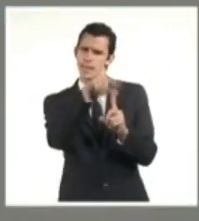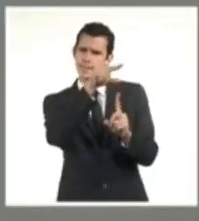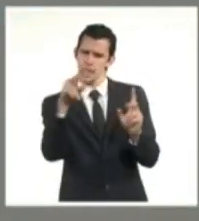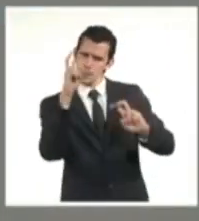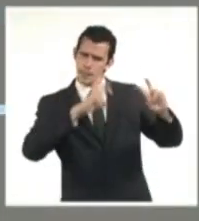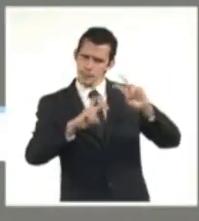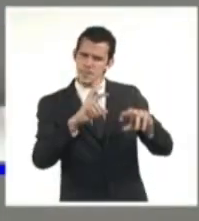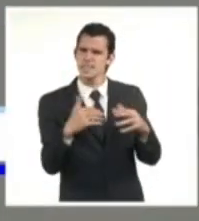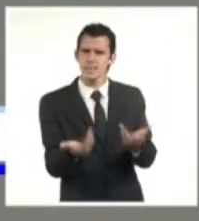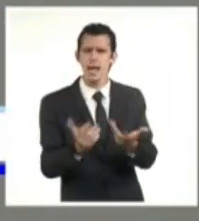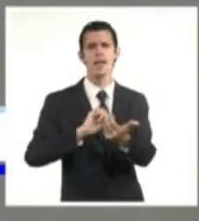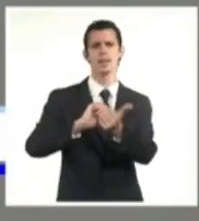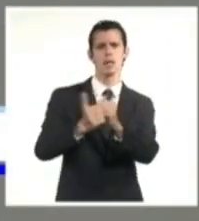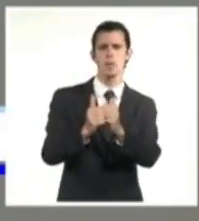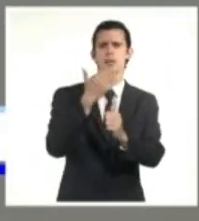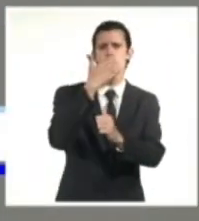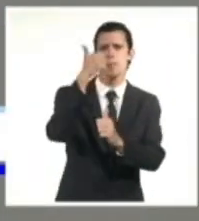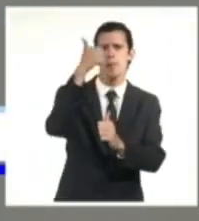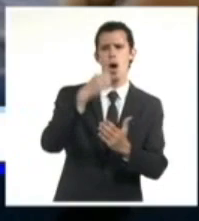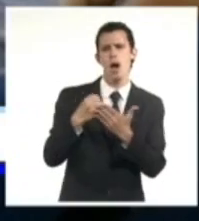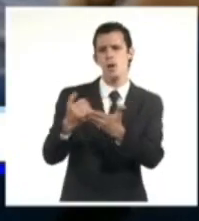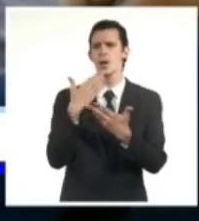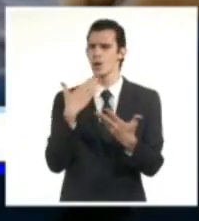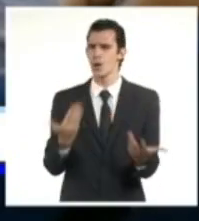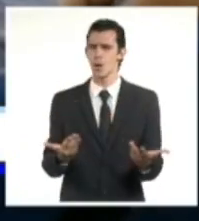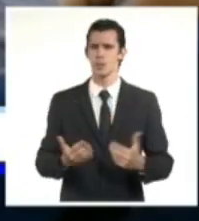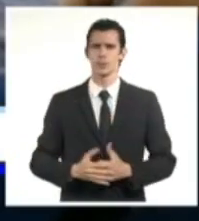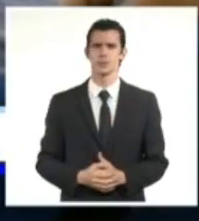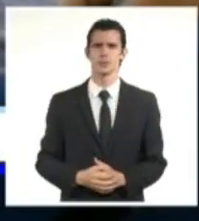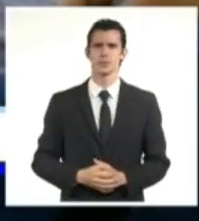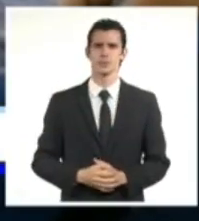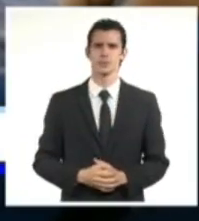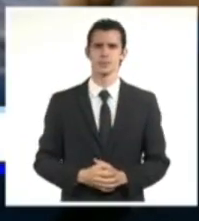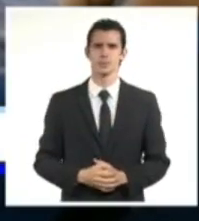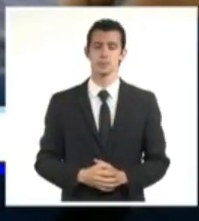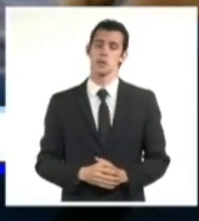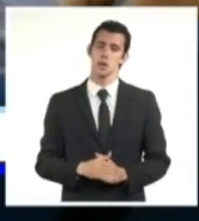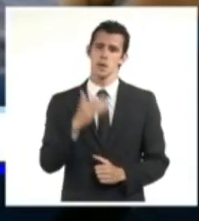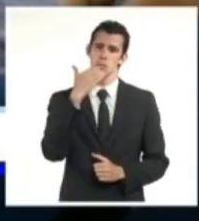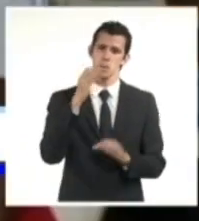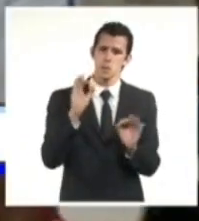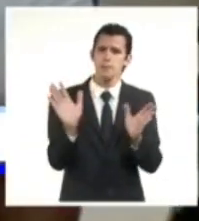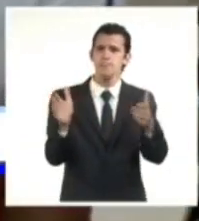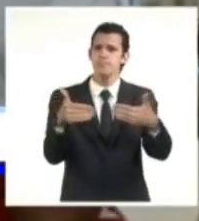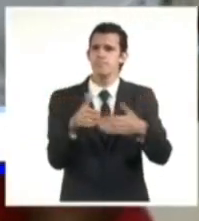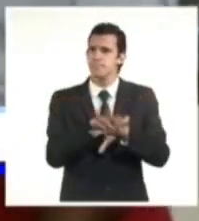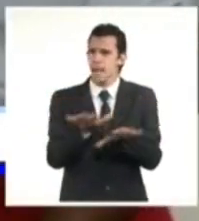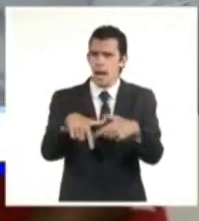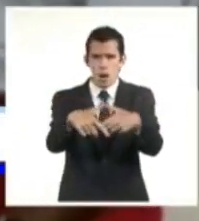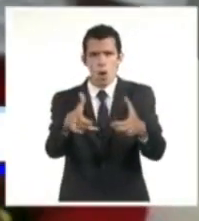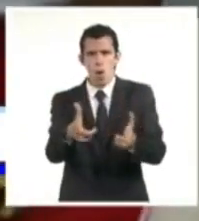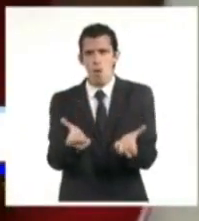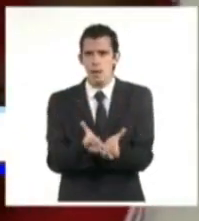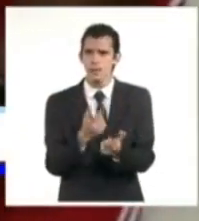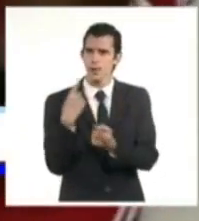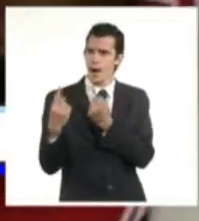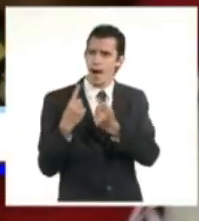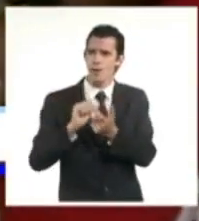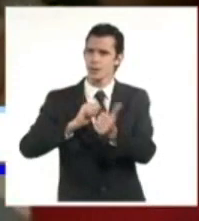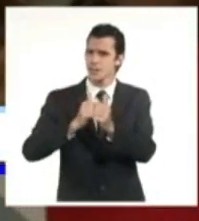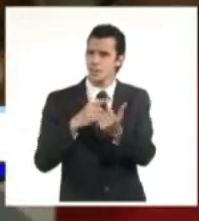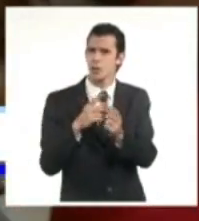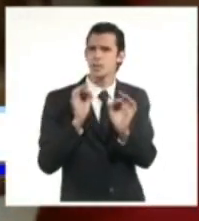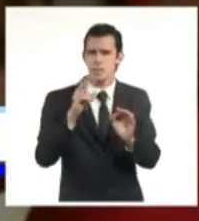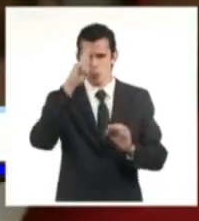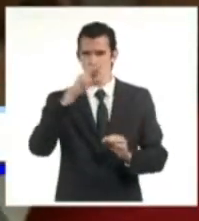2022 llega a su fin, dejando un grato sabor entre los profesionales de las ciencias médicas asociadas al deporte, una rama del saber